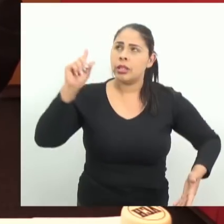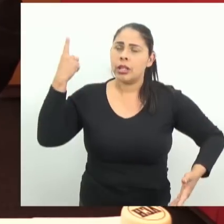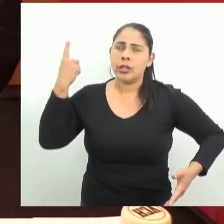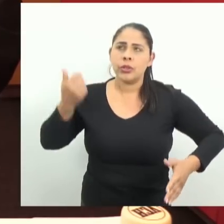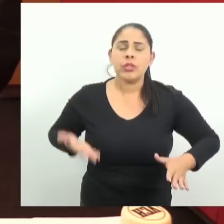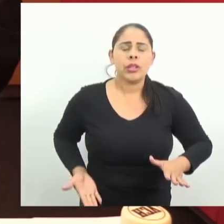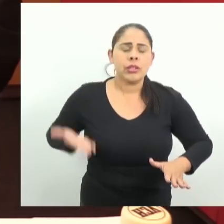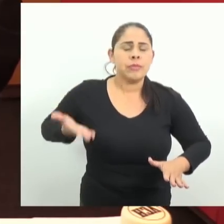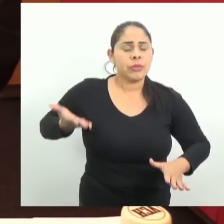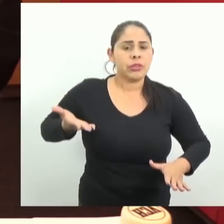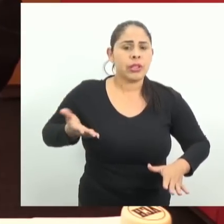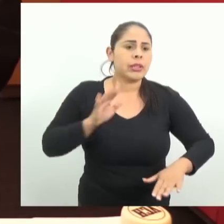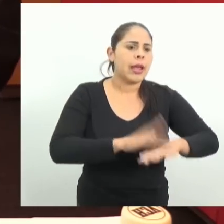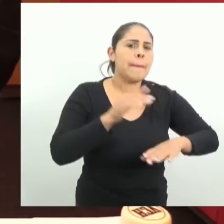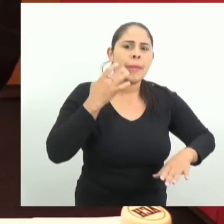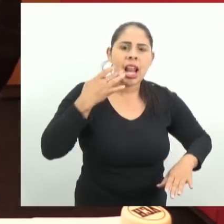nosotros.